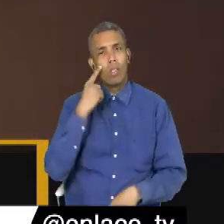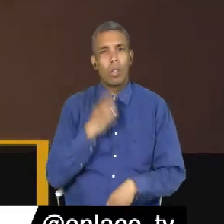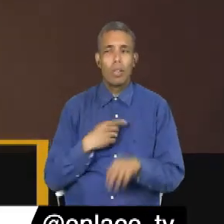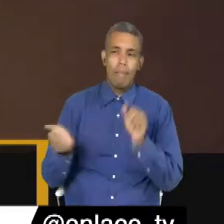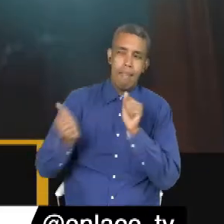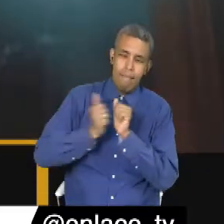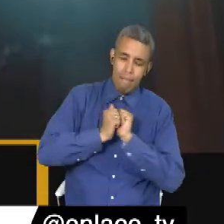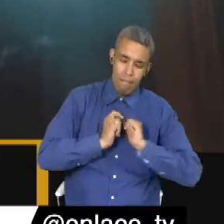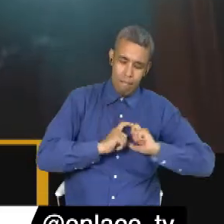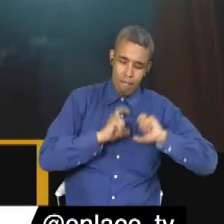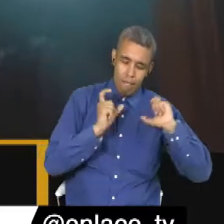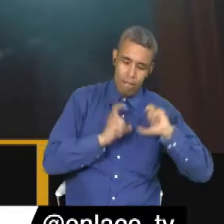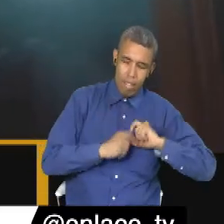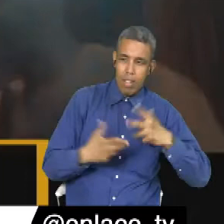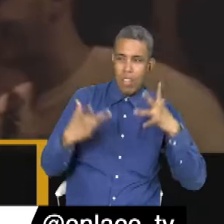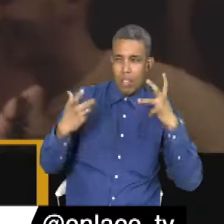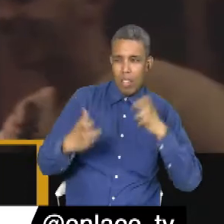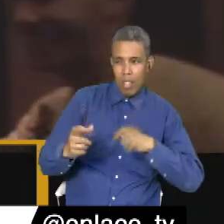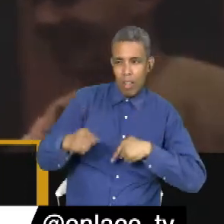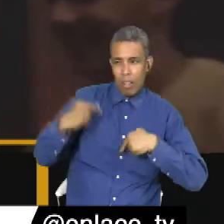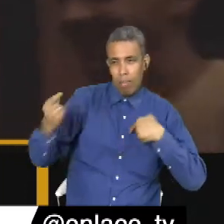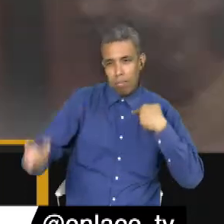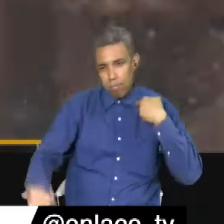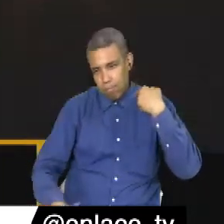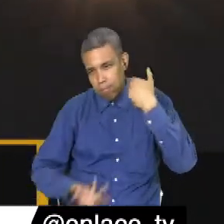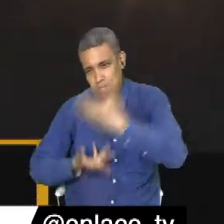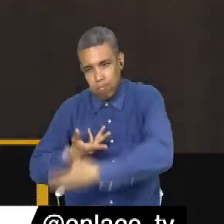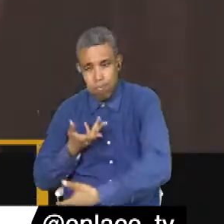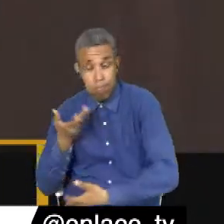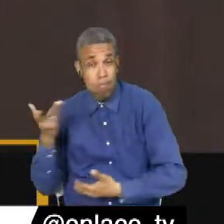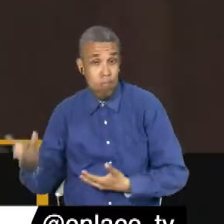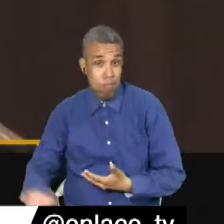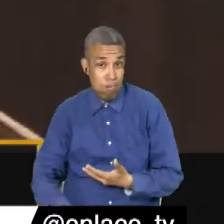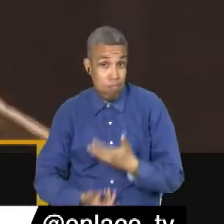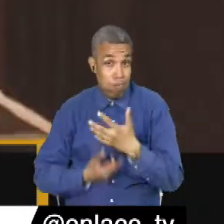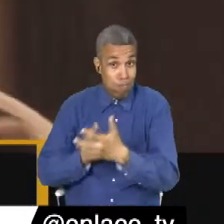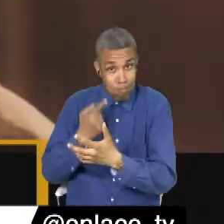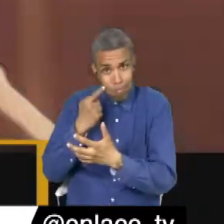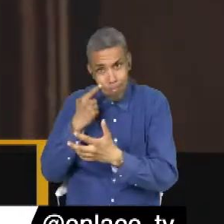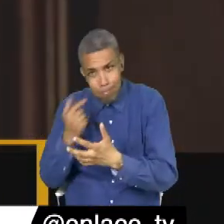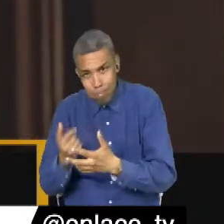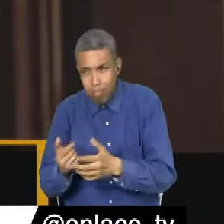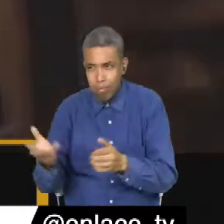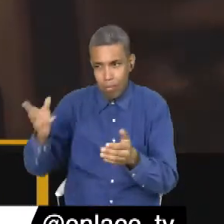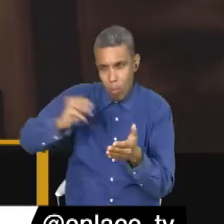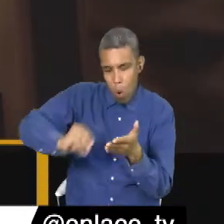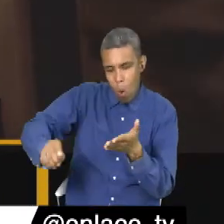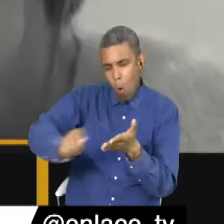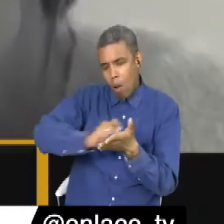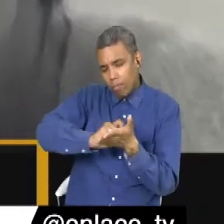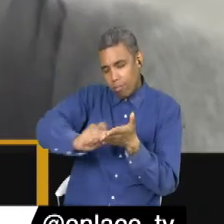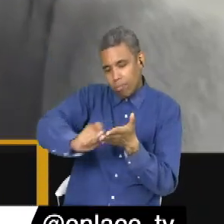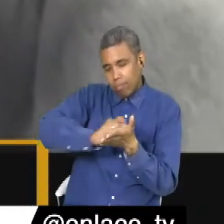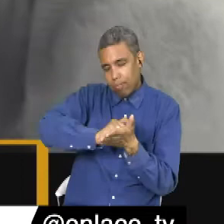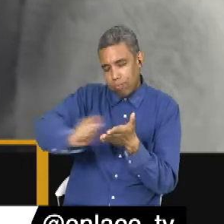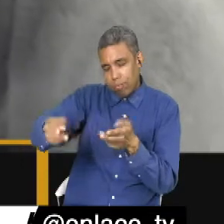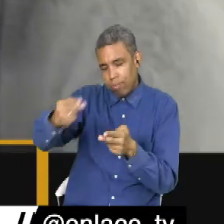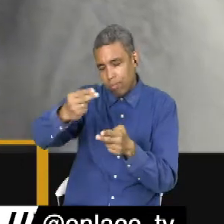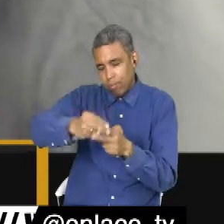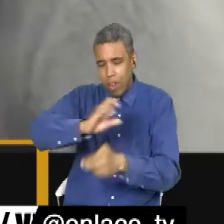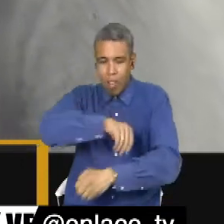ti. Acá se enviarte flores y en tu nombre escribir canciones